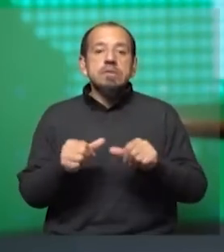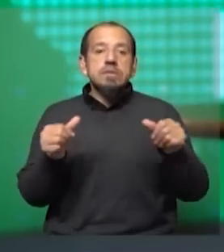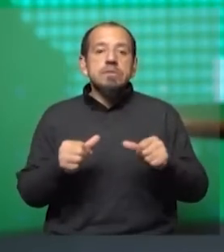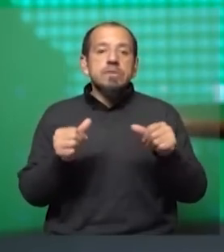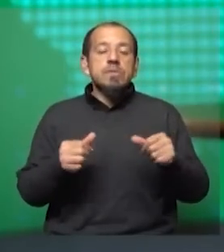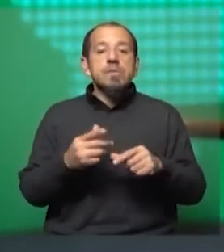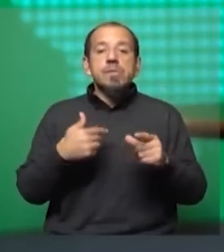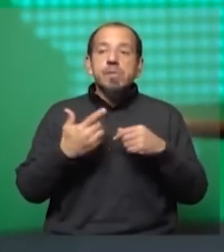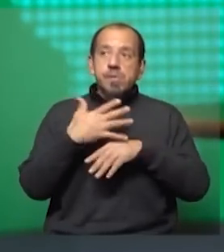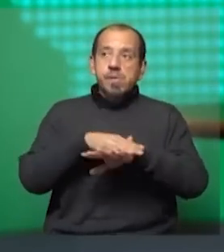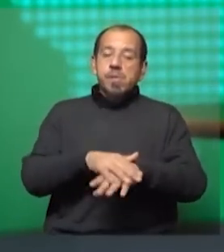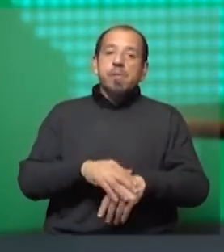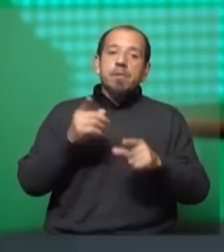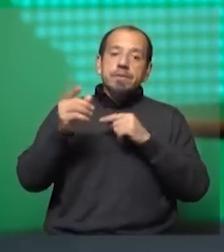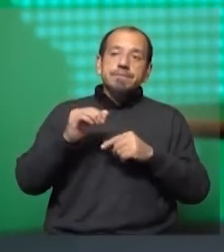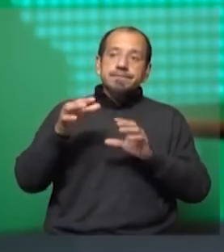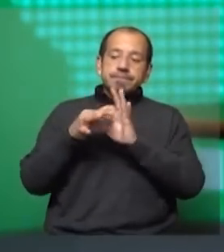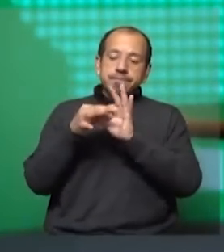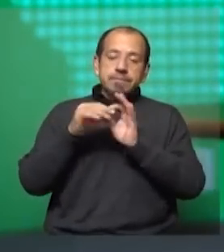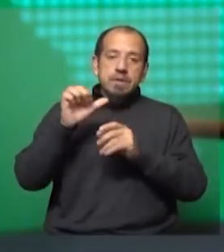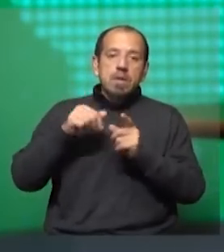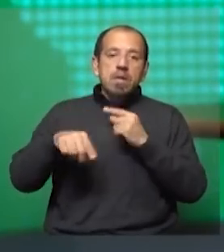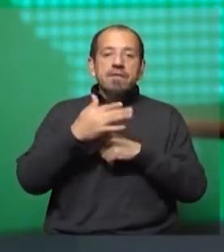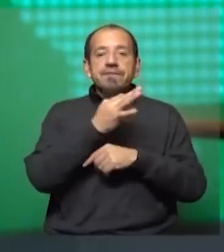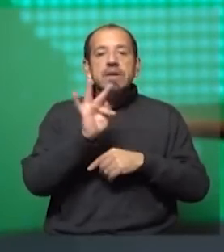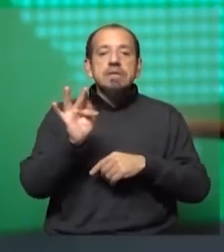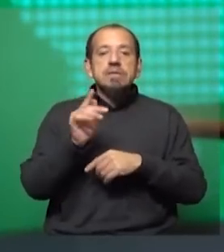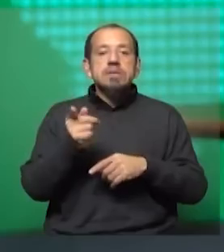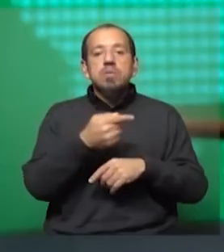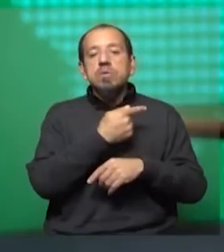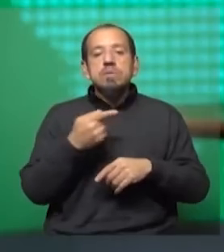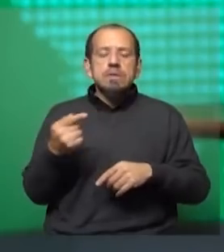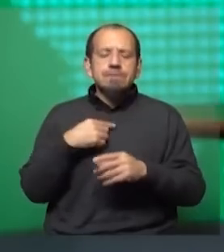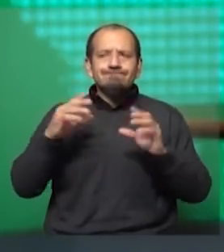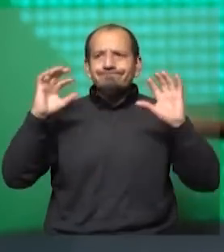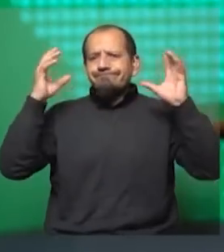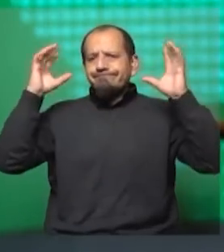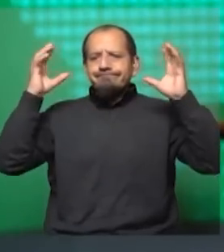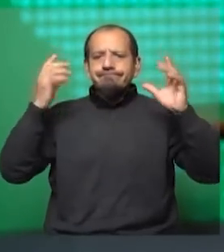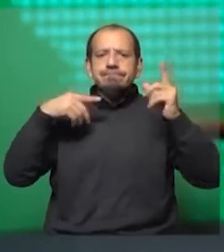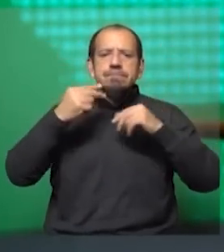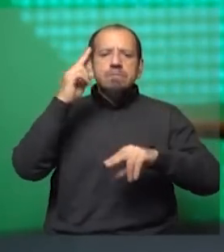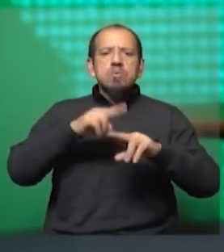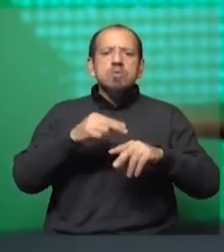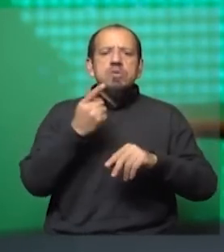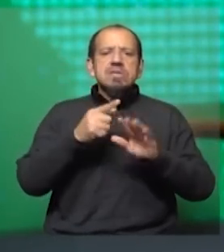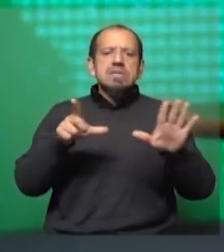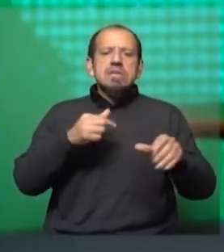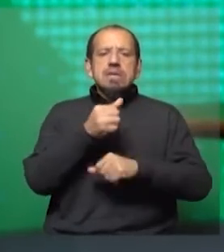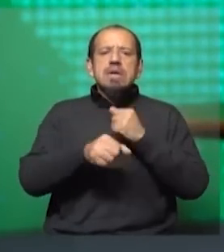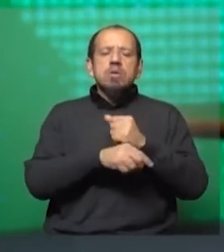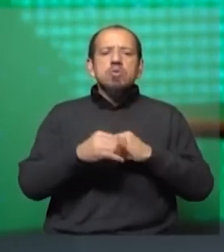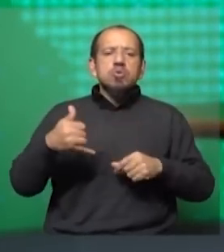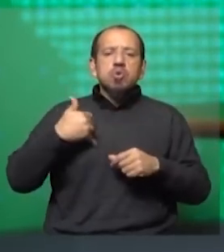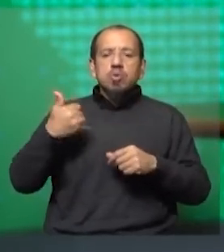birregional Pero además Francia ha vivido unas semanas o unas semanas de locura a partir de la muerte de un joven de 17 años que